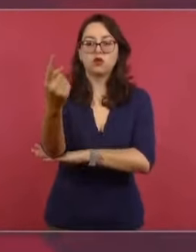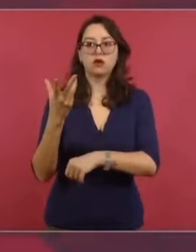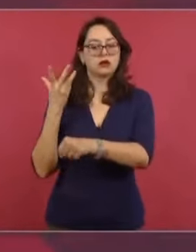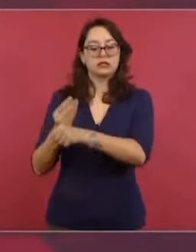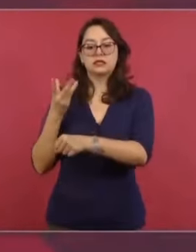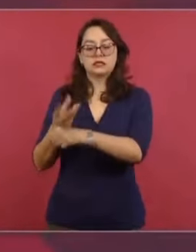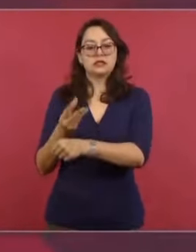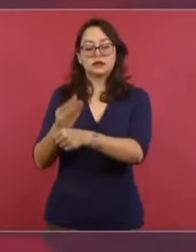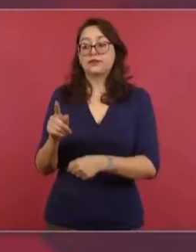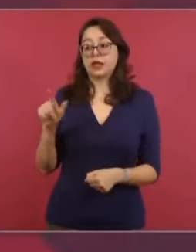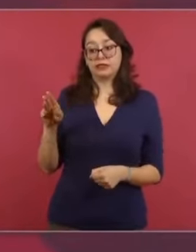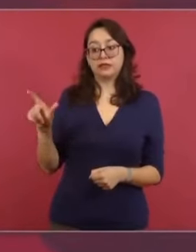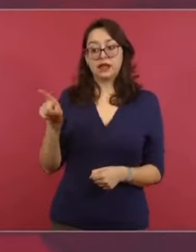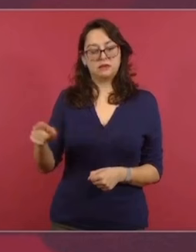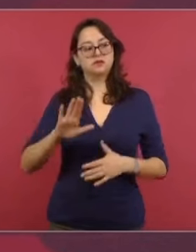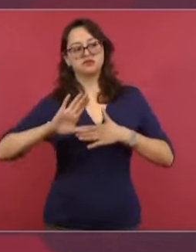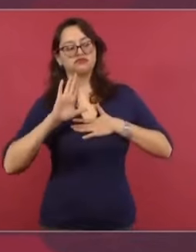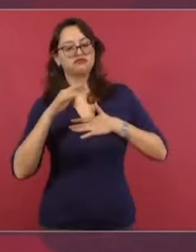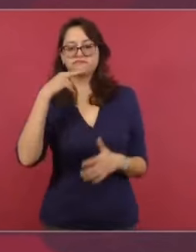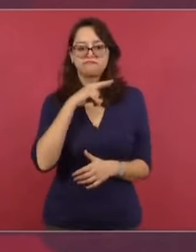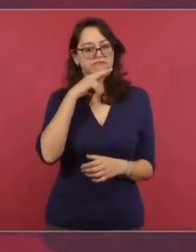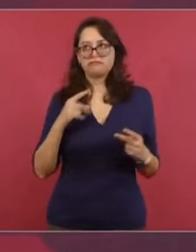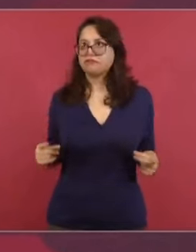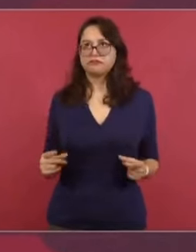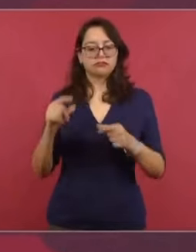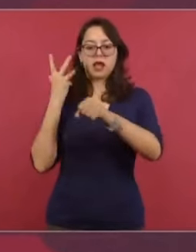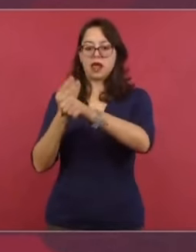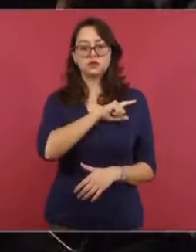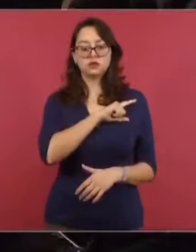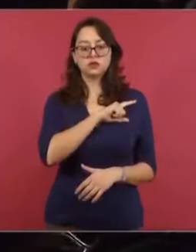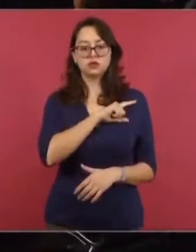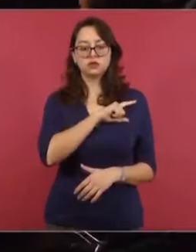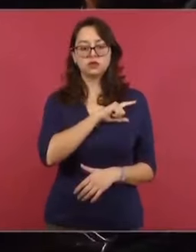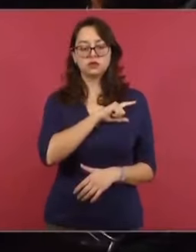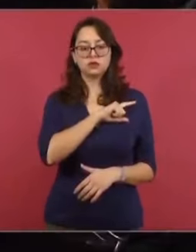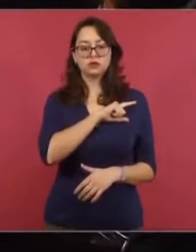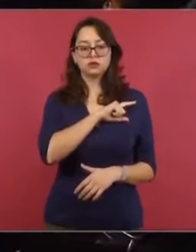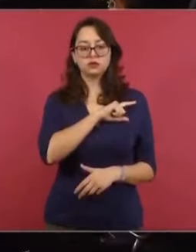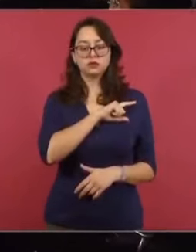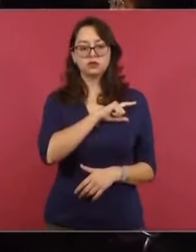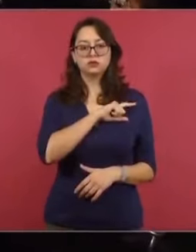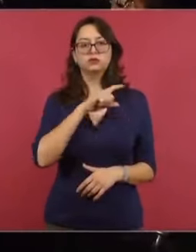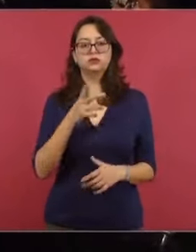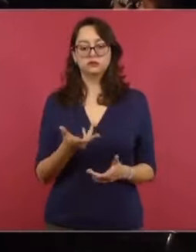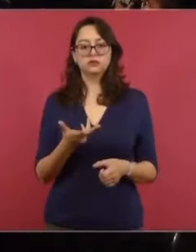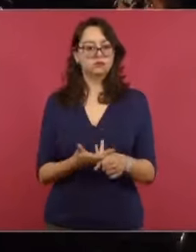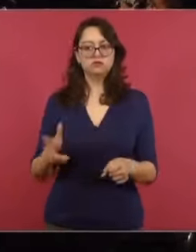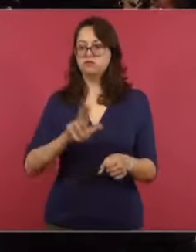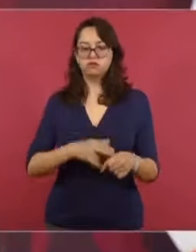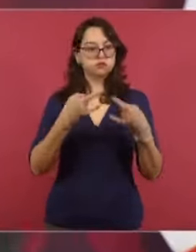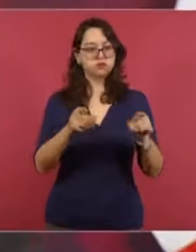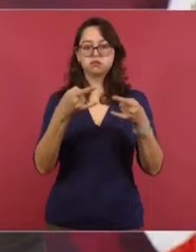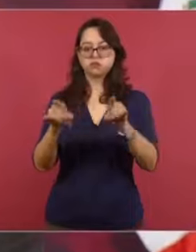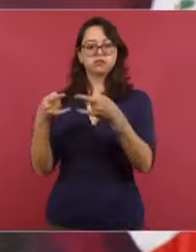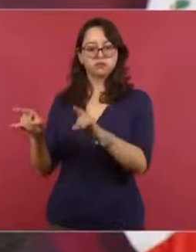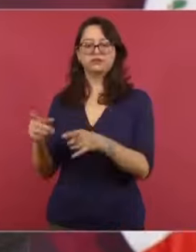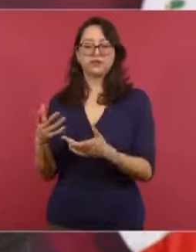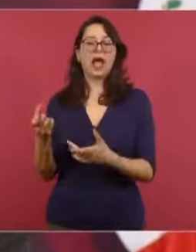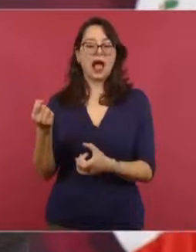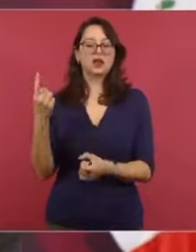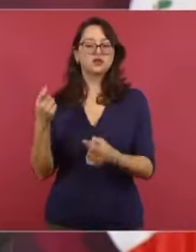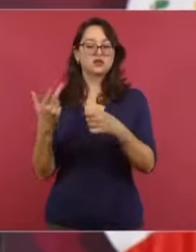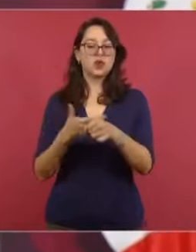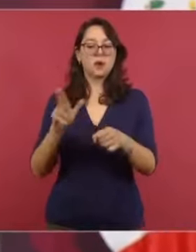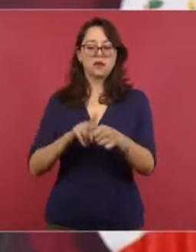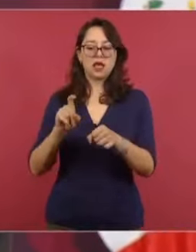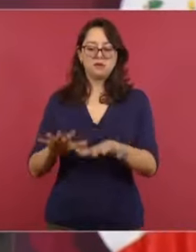con Telmex de restablecer lo más pronto posible el servicio. Están funcionando los hospitales. Algunos se inundaron,